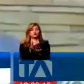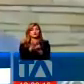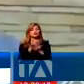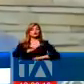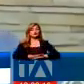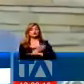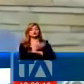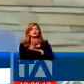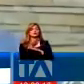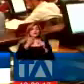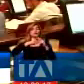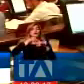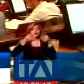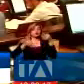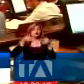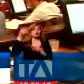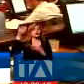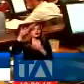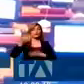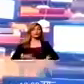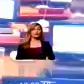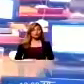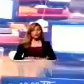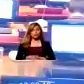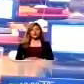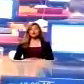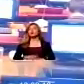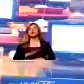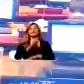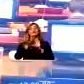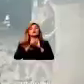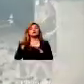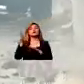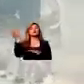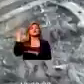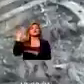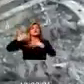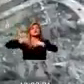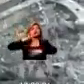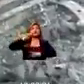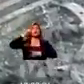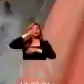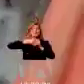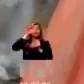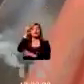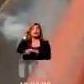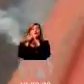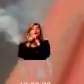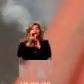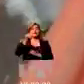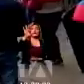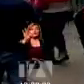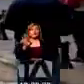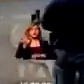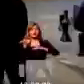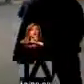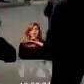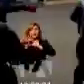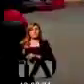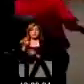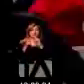razones por las que iniciaron este proceso político, que tiene que ver con los hechos ocurridos en octubre de 2019 y el uso de